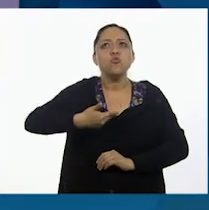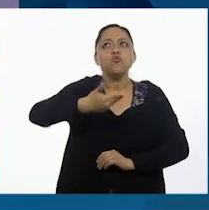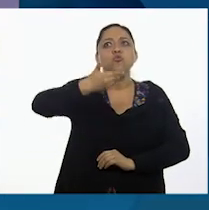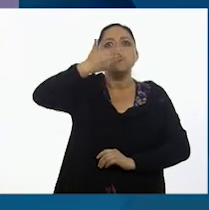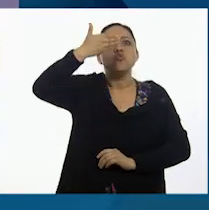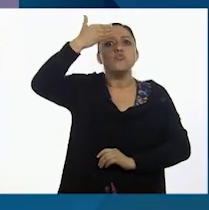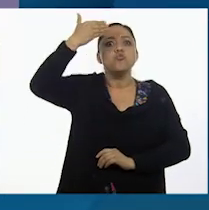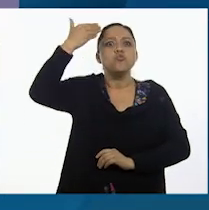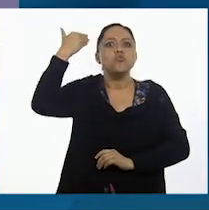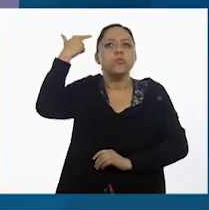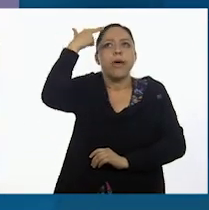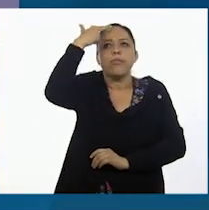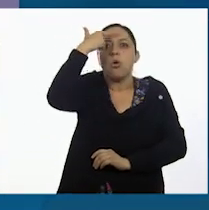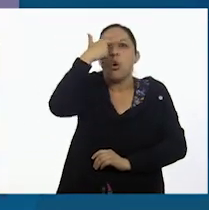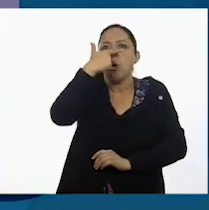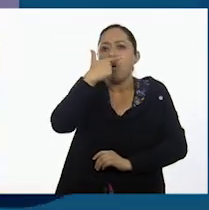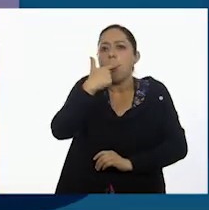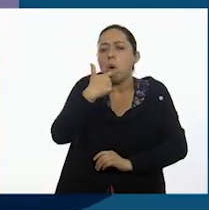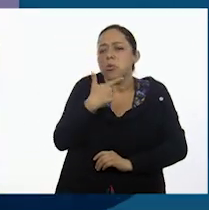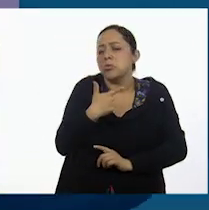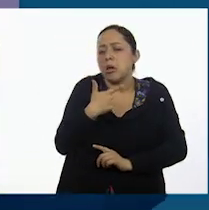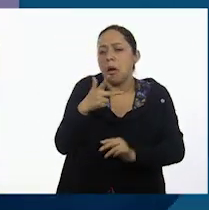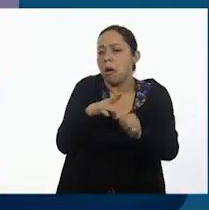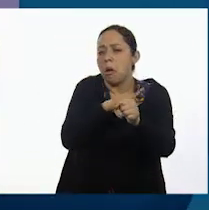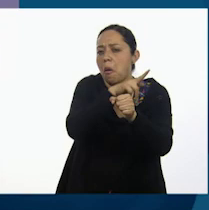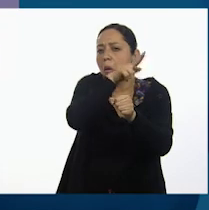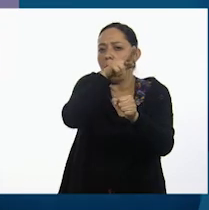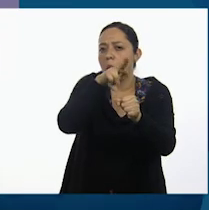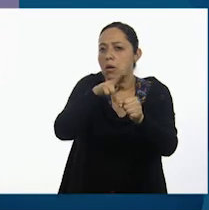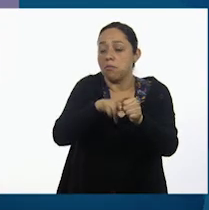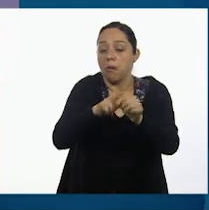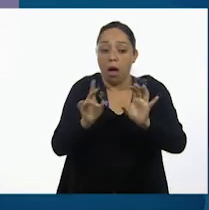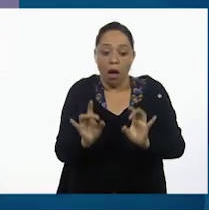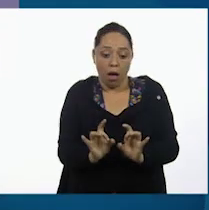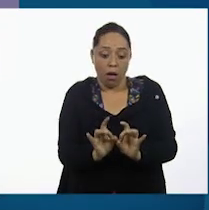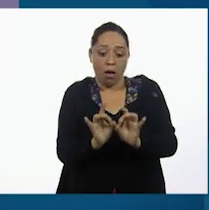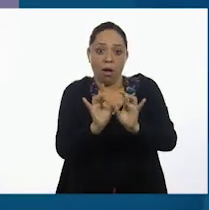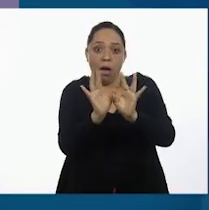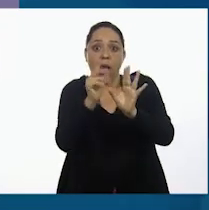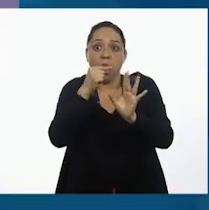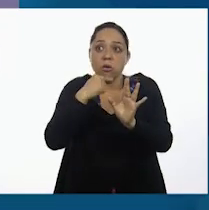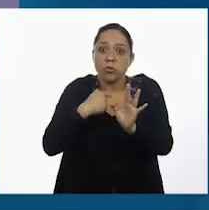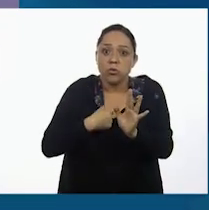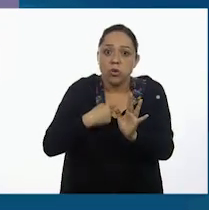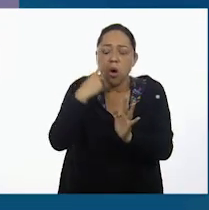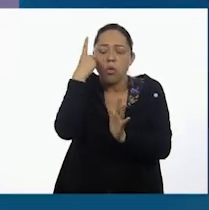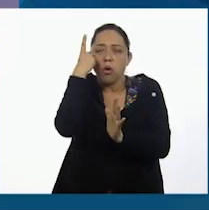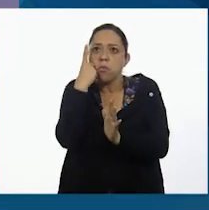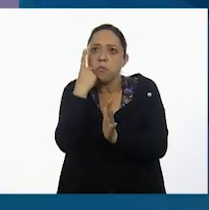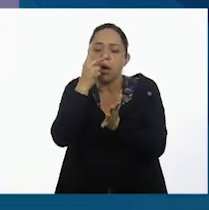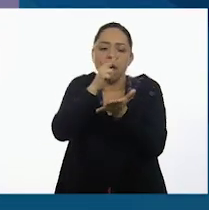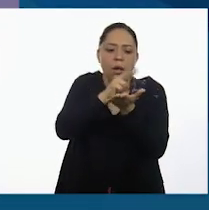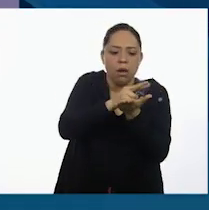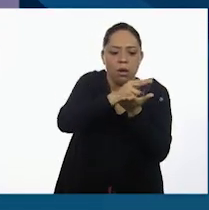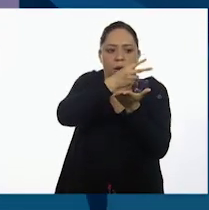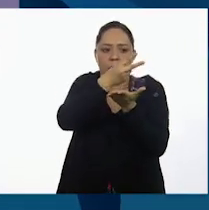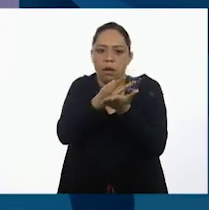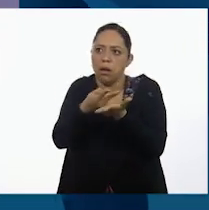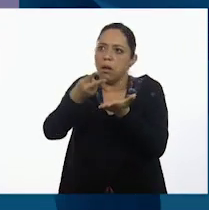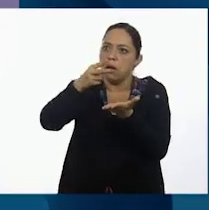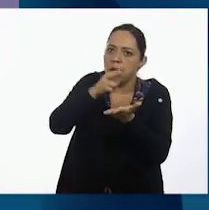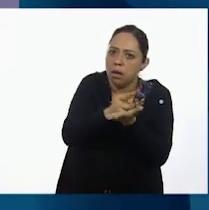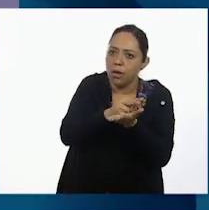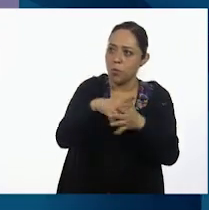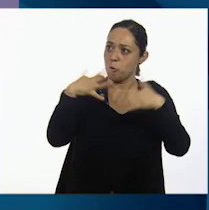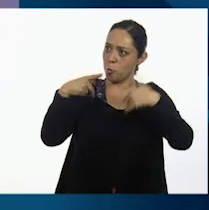como cualquier otra. Sin embargo, no podía conciliar el sueño. ¡Ay, wow! Tú sí eres muy buena